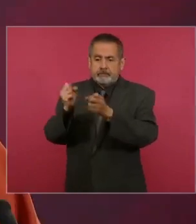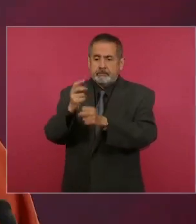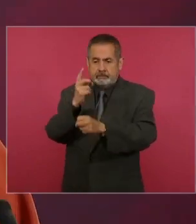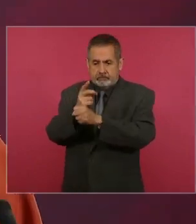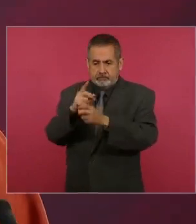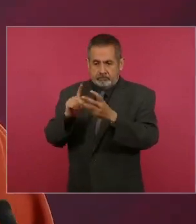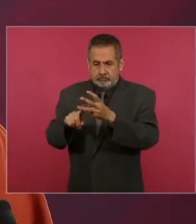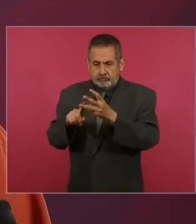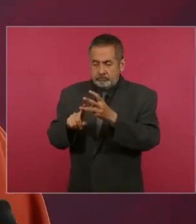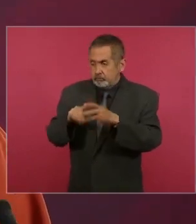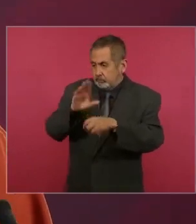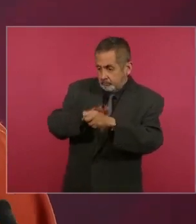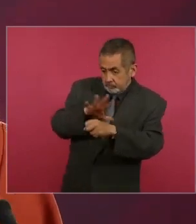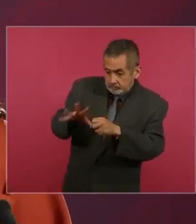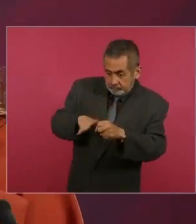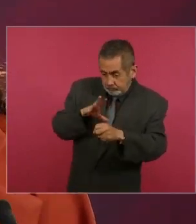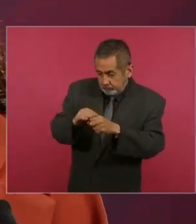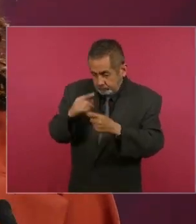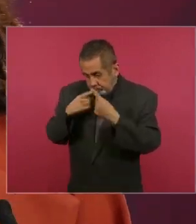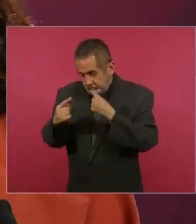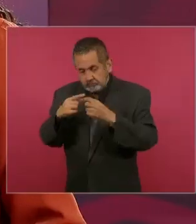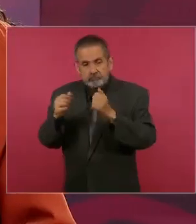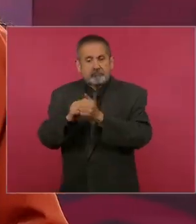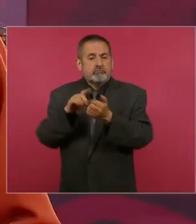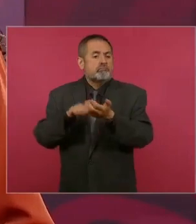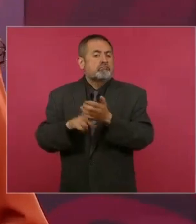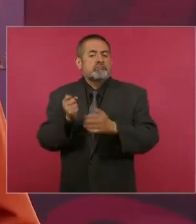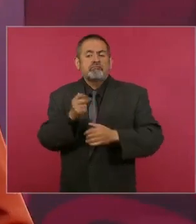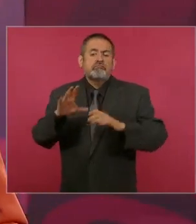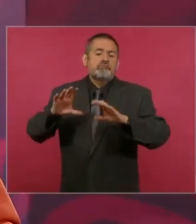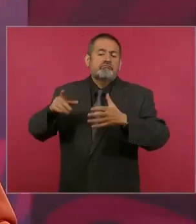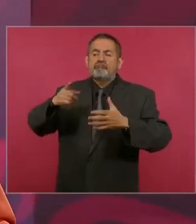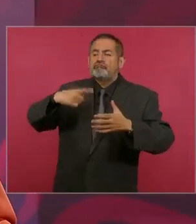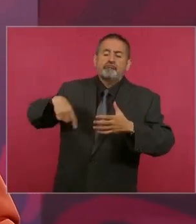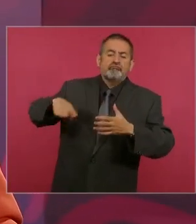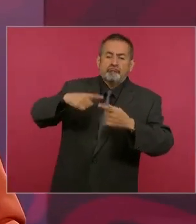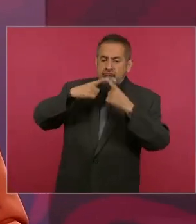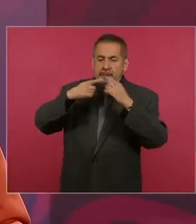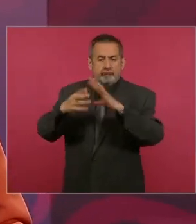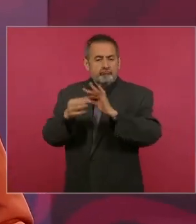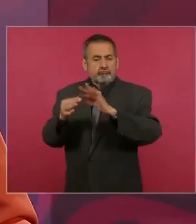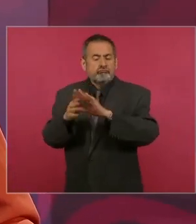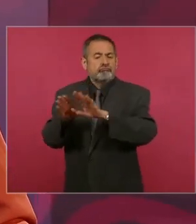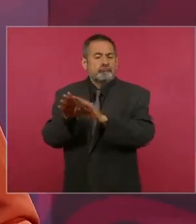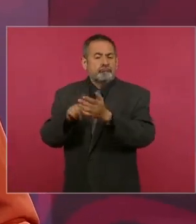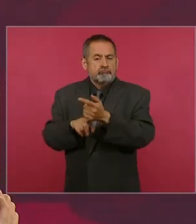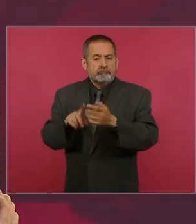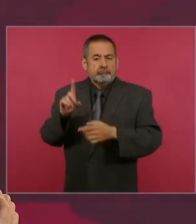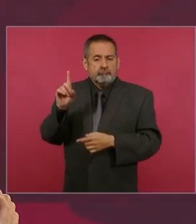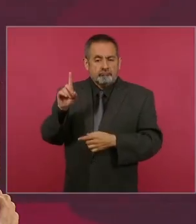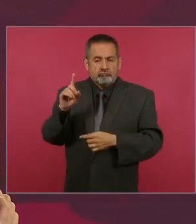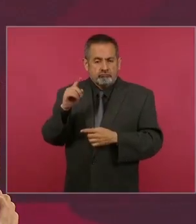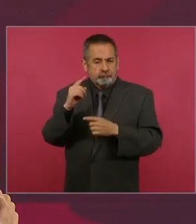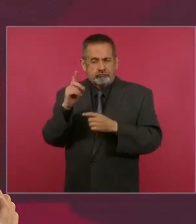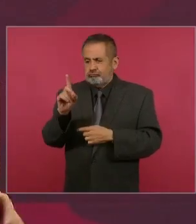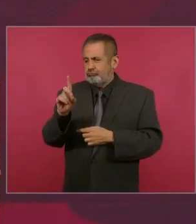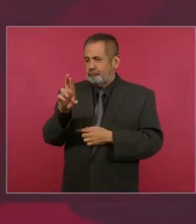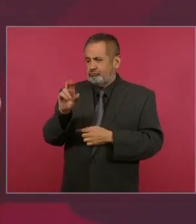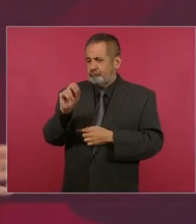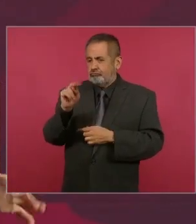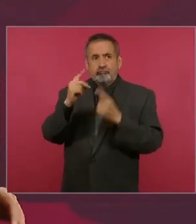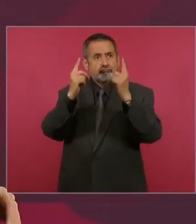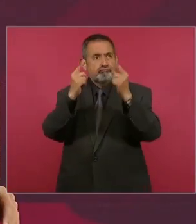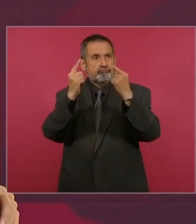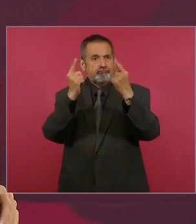Seguridad, de manera integral con algunos legisladores en esta materia de drones, que también pues